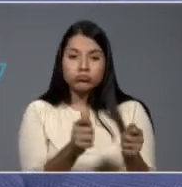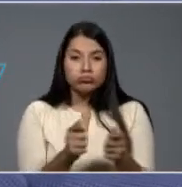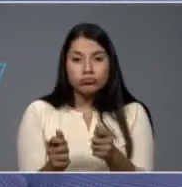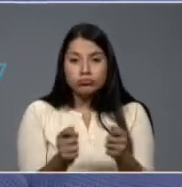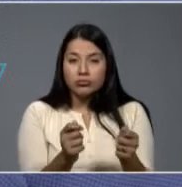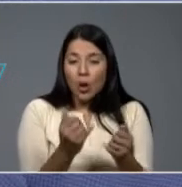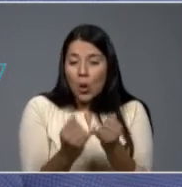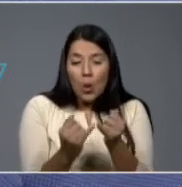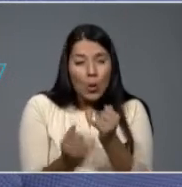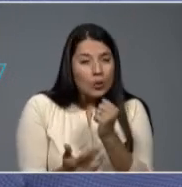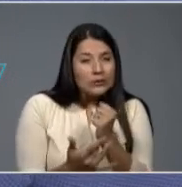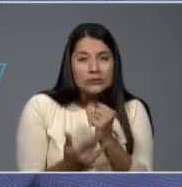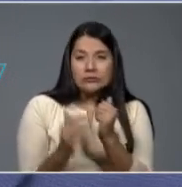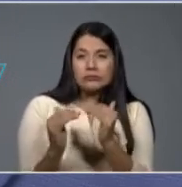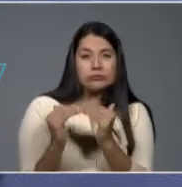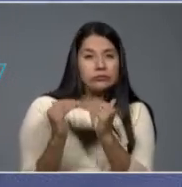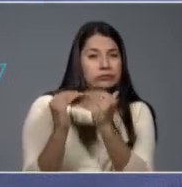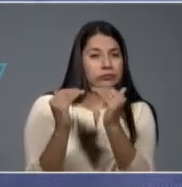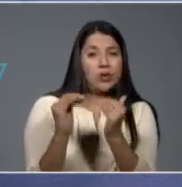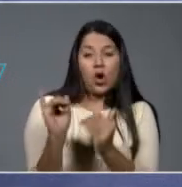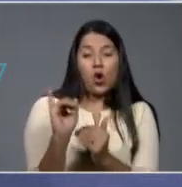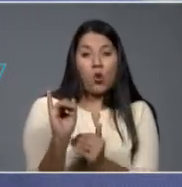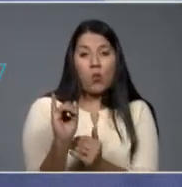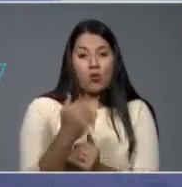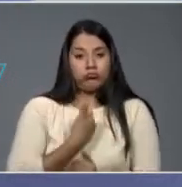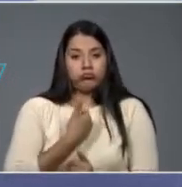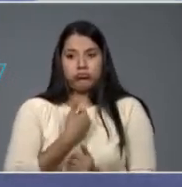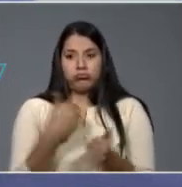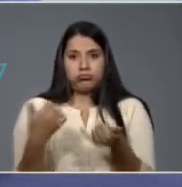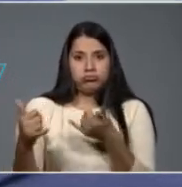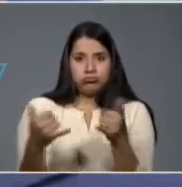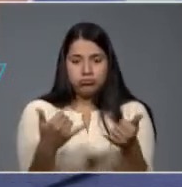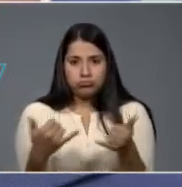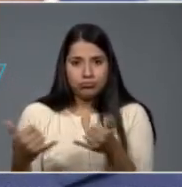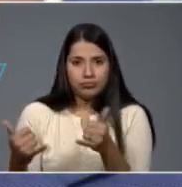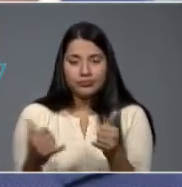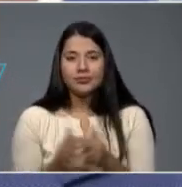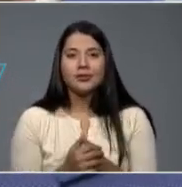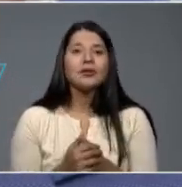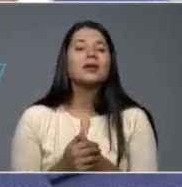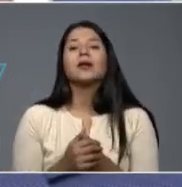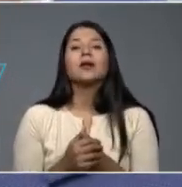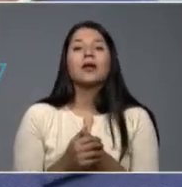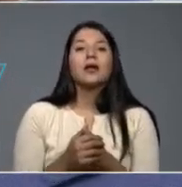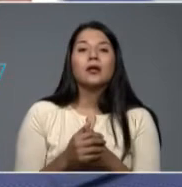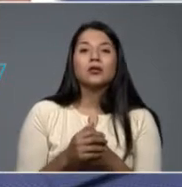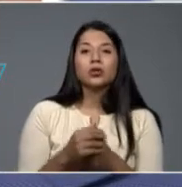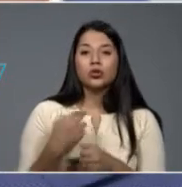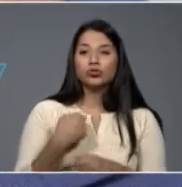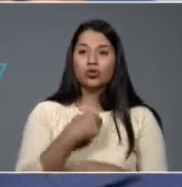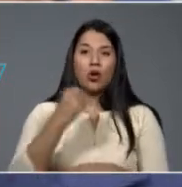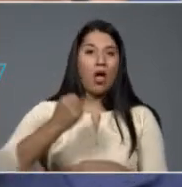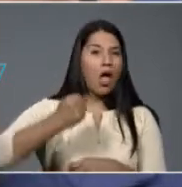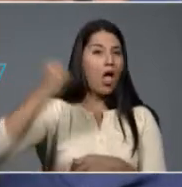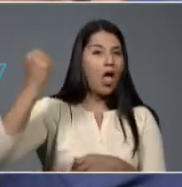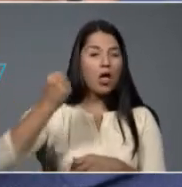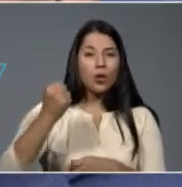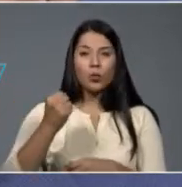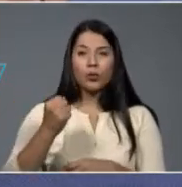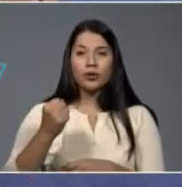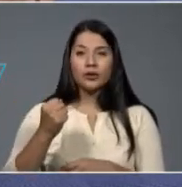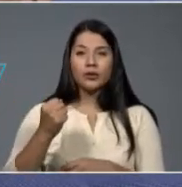última tecnología, ¿no? De estos de primera persona, tipo estos juegos en el que sos un héroe, ¿no? Y tenés que